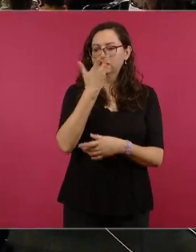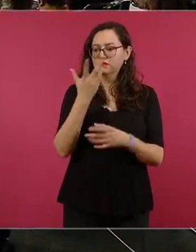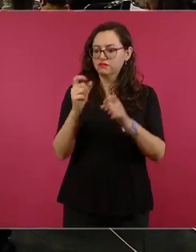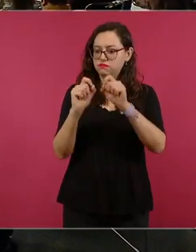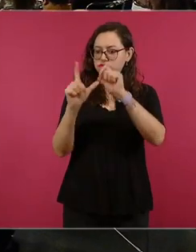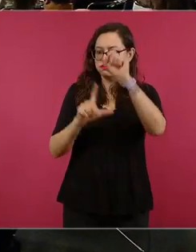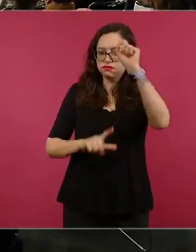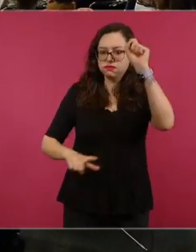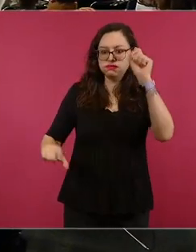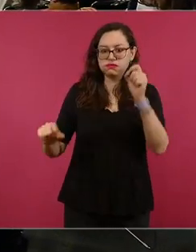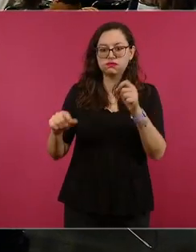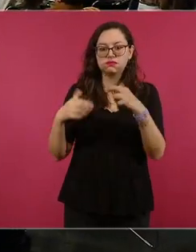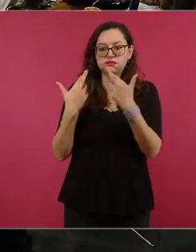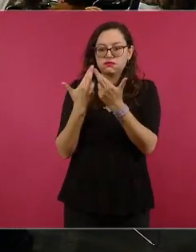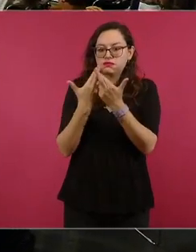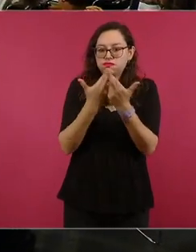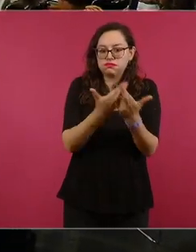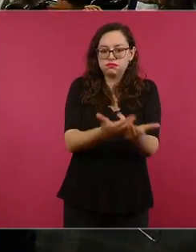nuestras culturas.